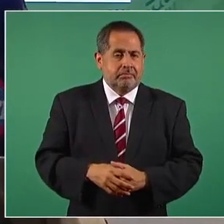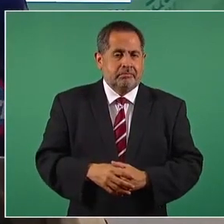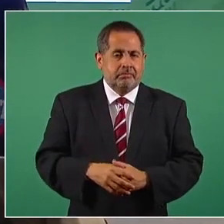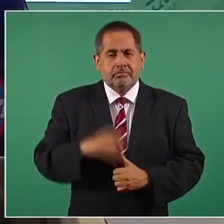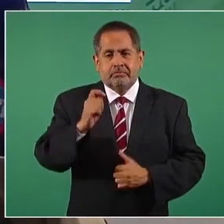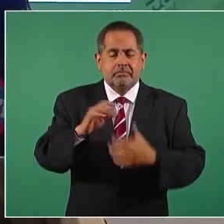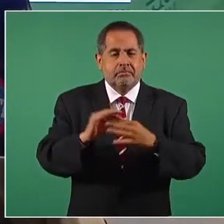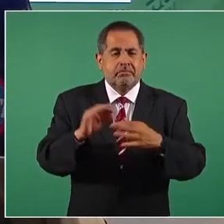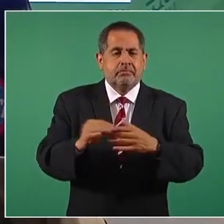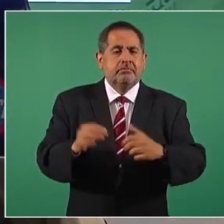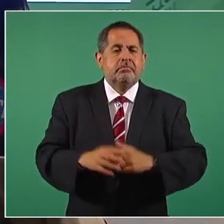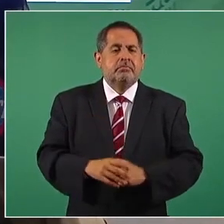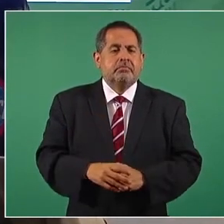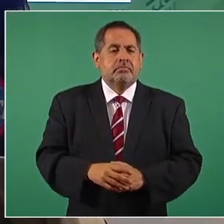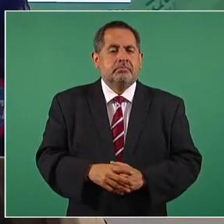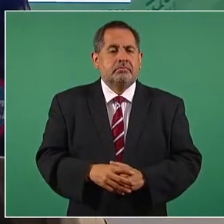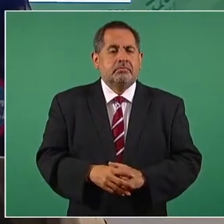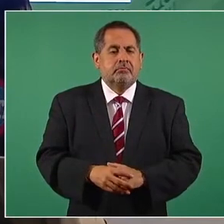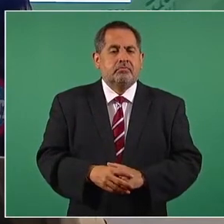tienen